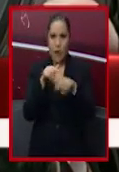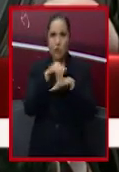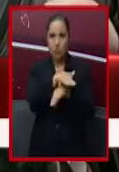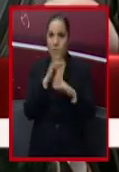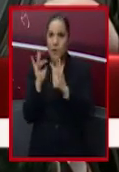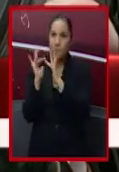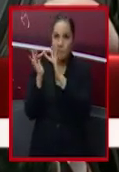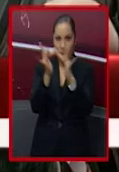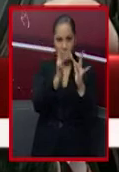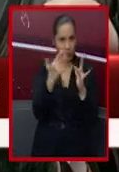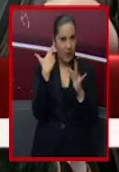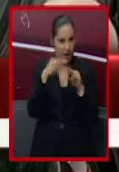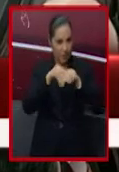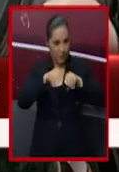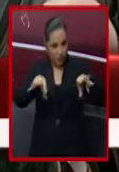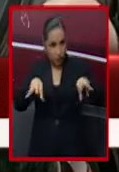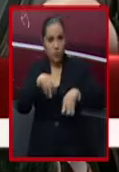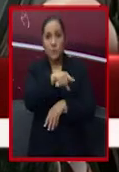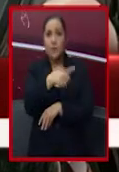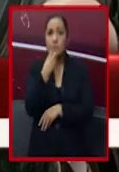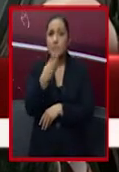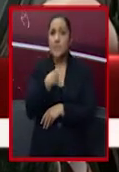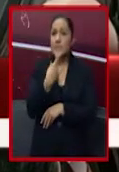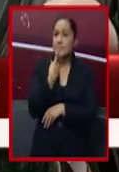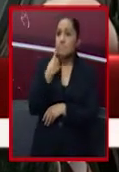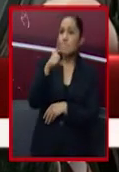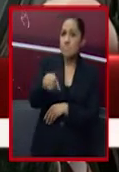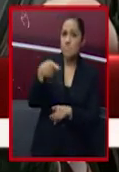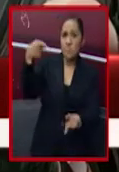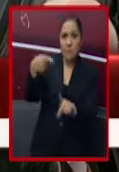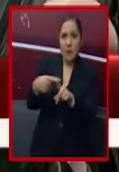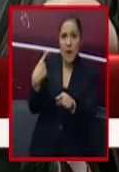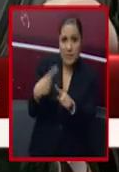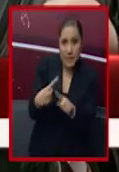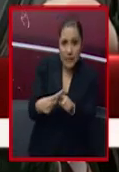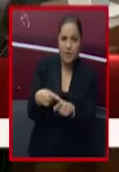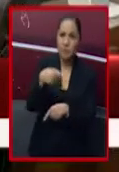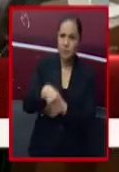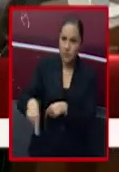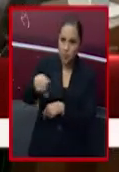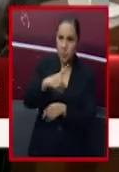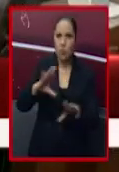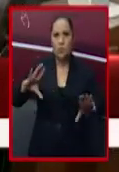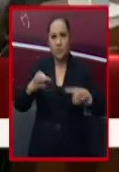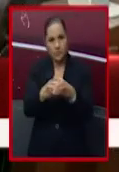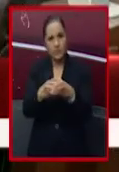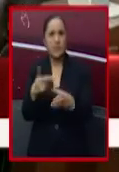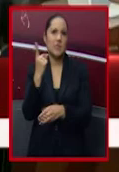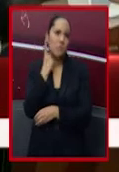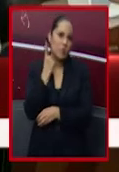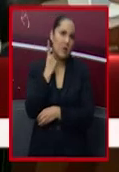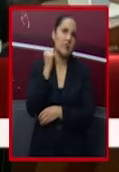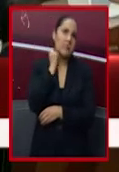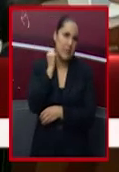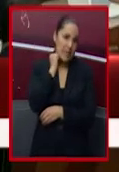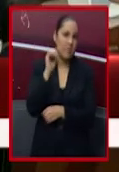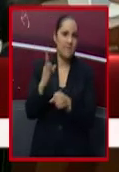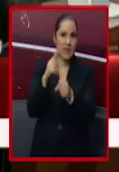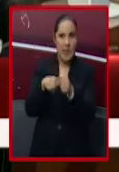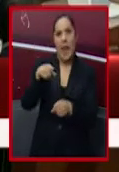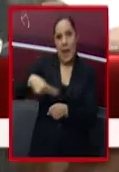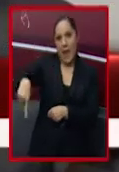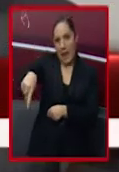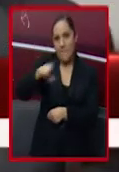Radiodifusión, y señaló como autoridad demandada al Congreso de la Unión, el Congreso Federal, que fue quien aprobó estas reformas.